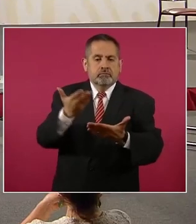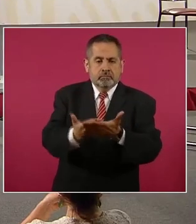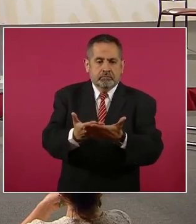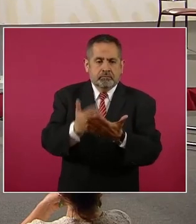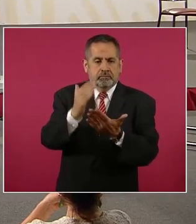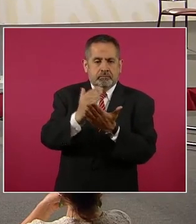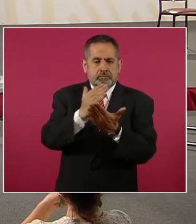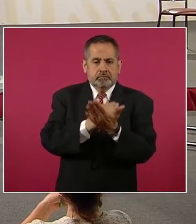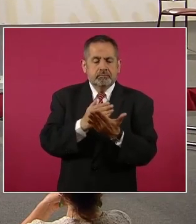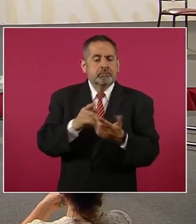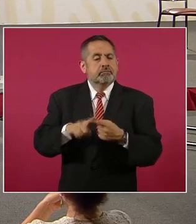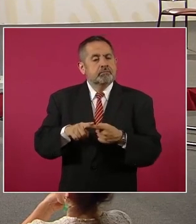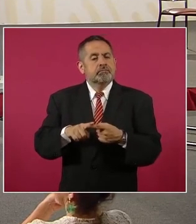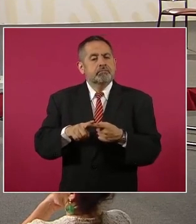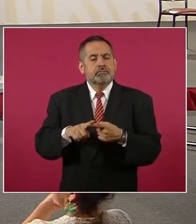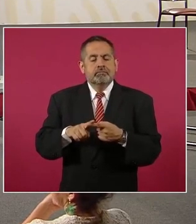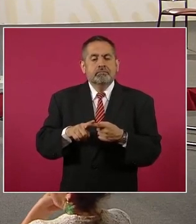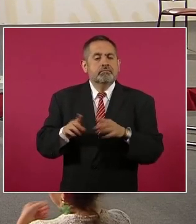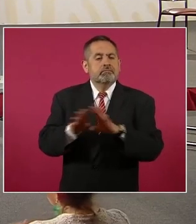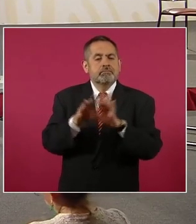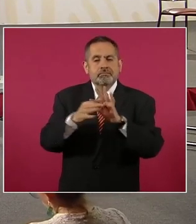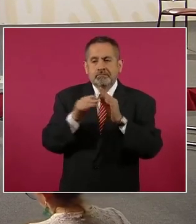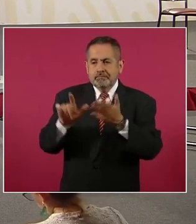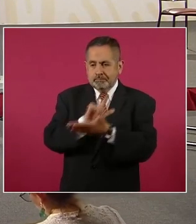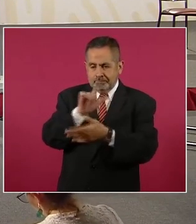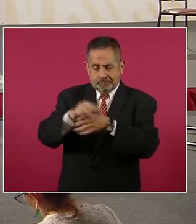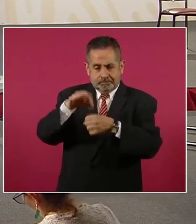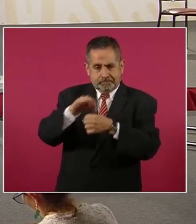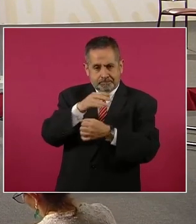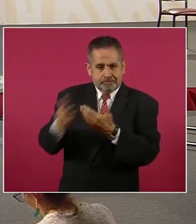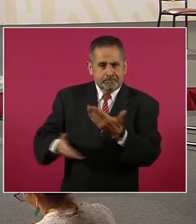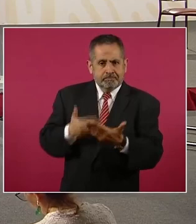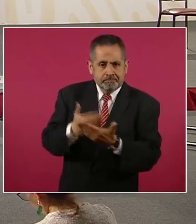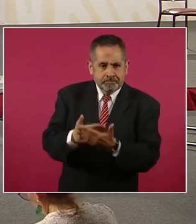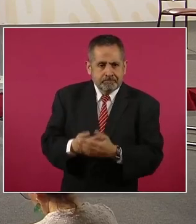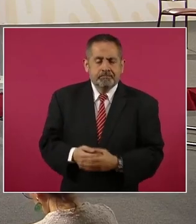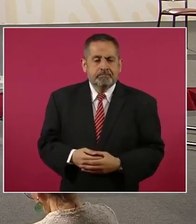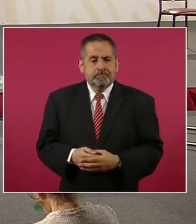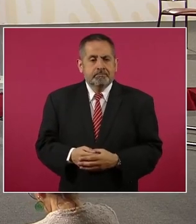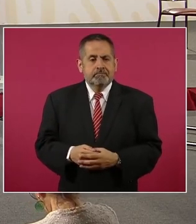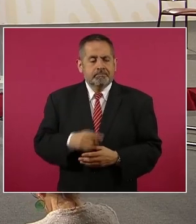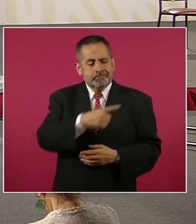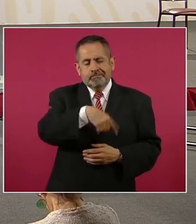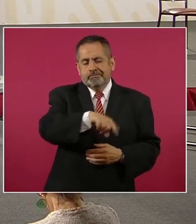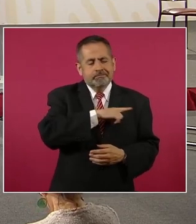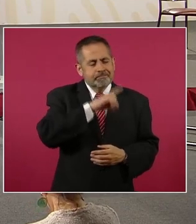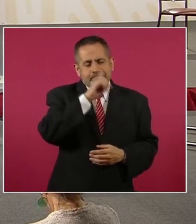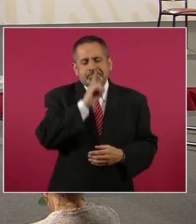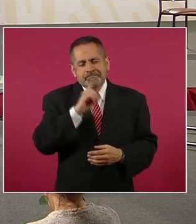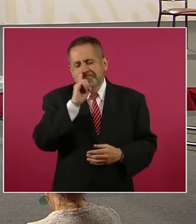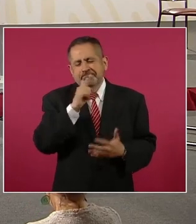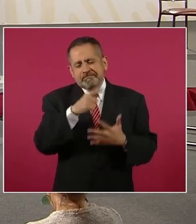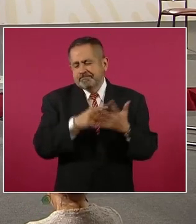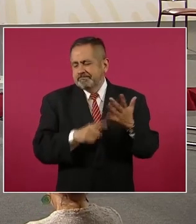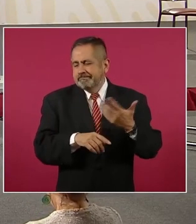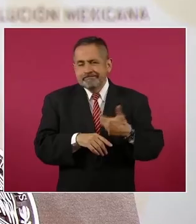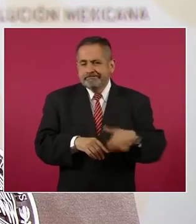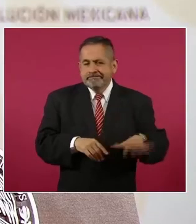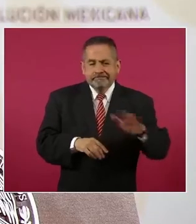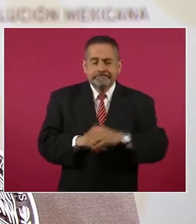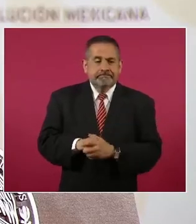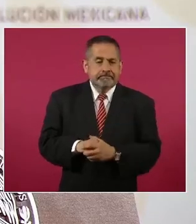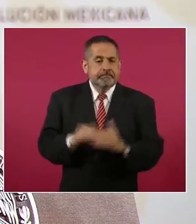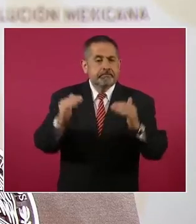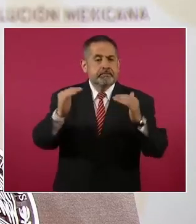que propone la reforma electoral. Y con esto se echa abajo las mentiras de la oposición. Pero vamos